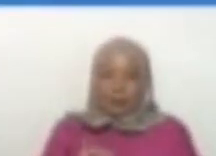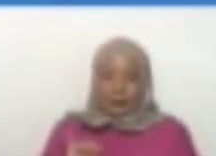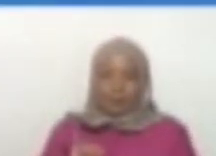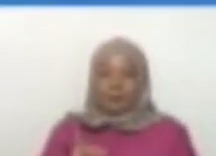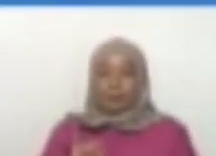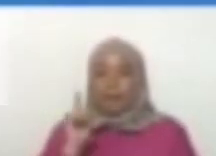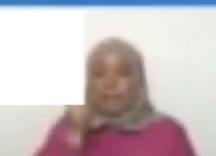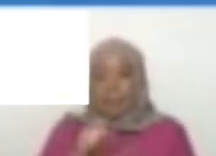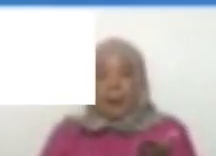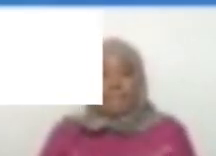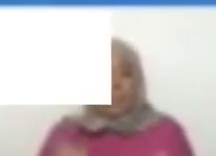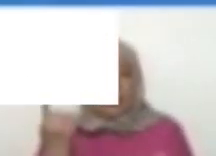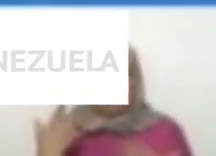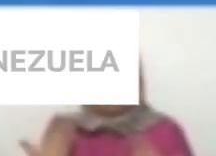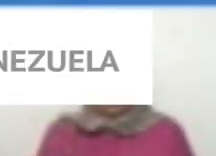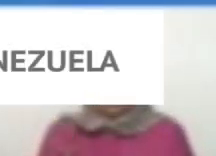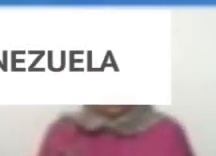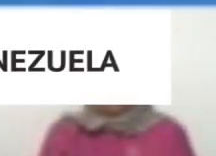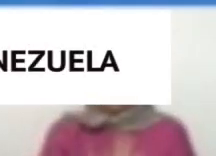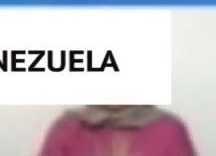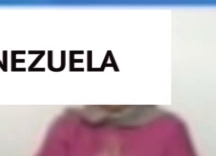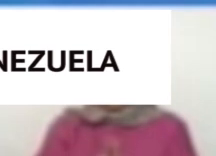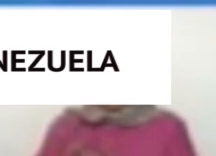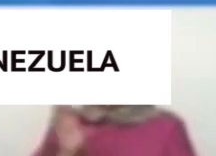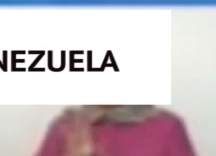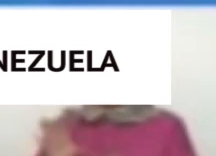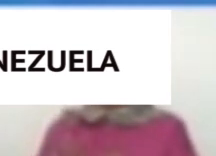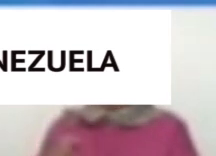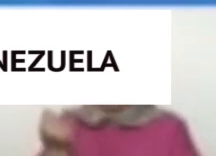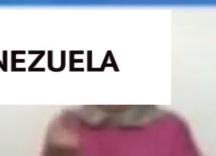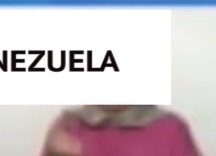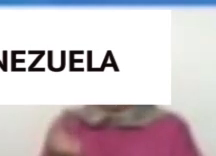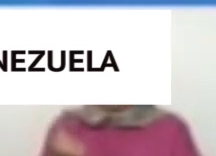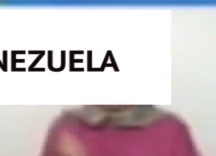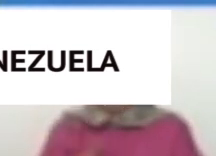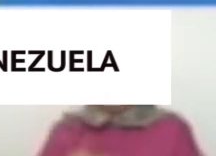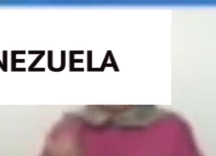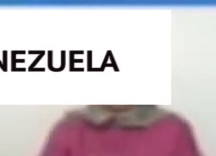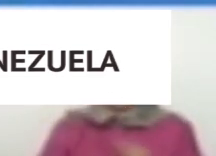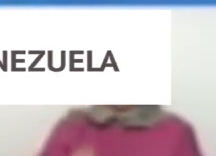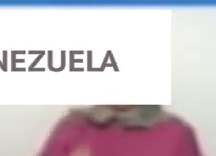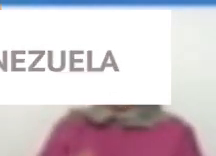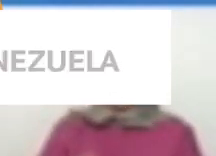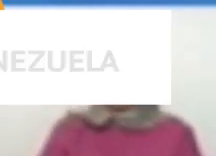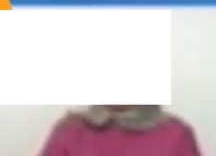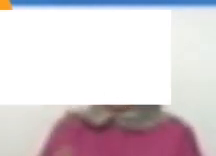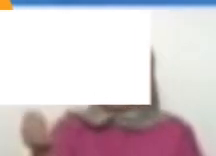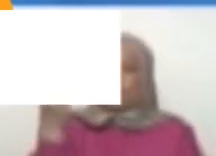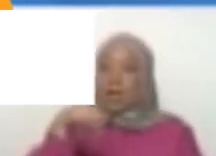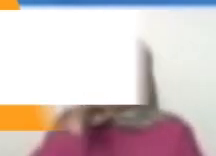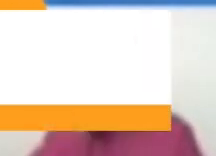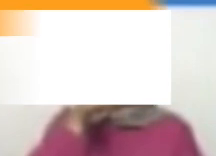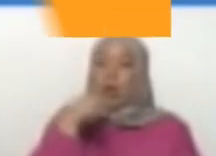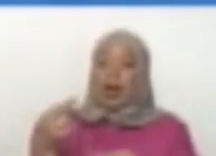en primer lugar, una ley de carácter económico que nos pone en una escala superior para